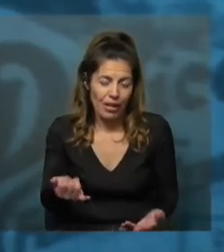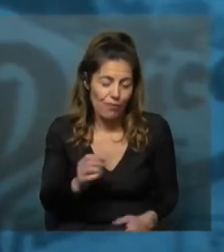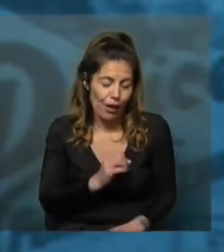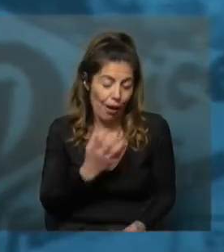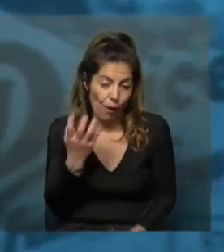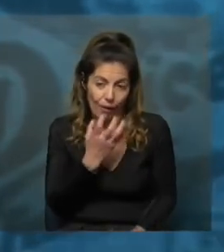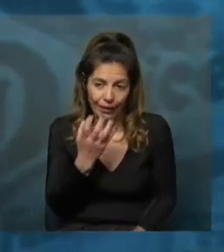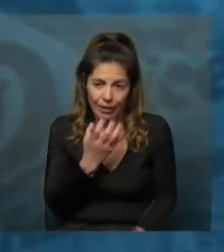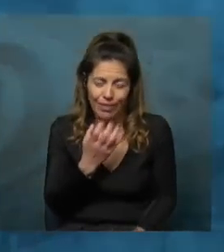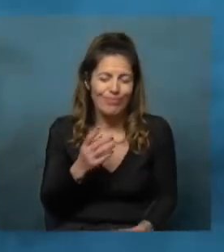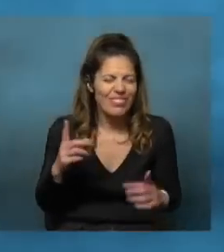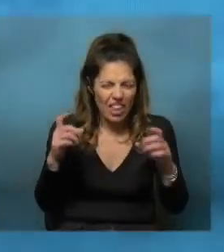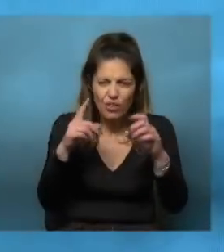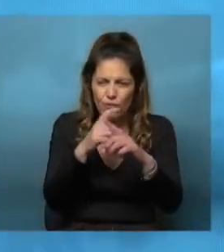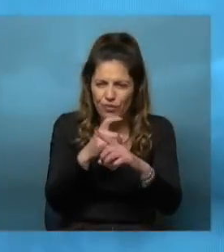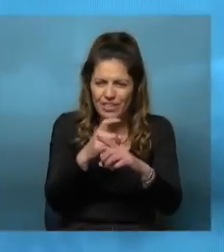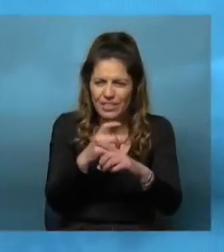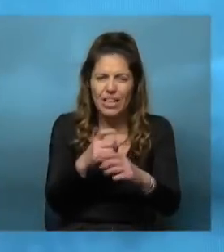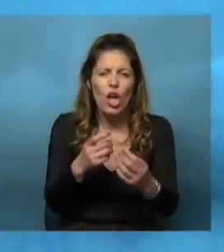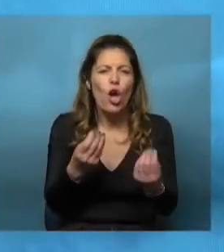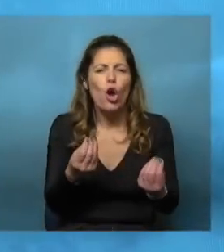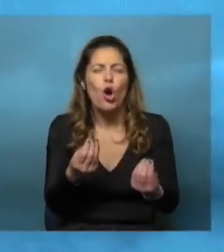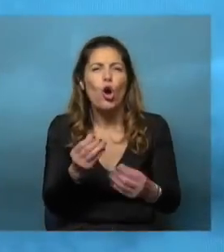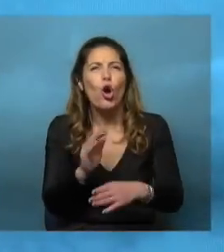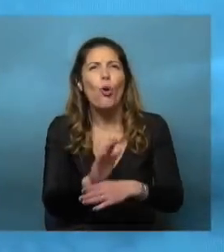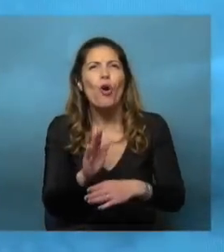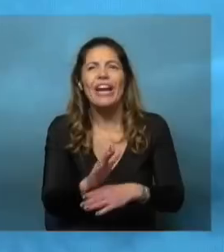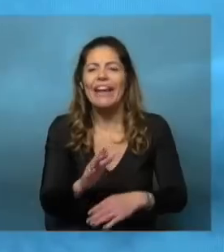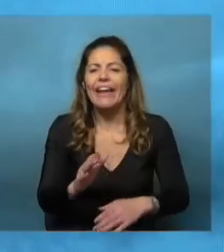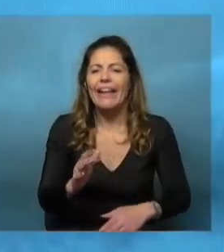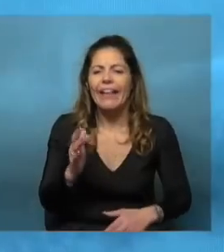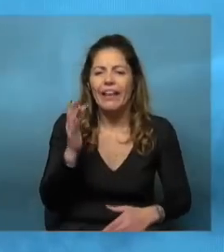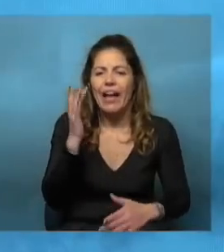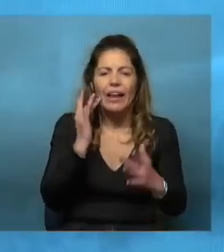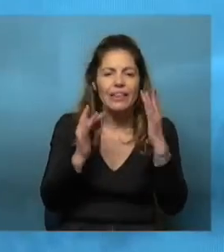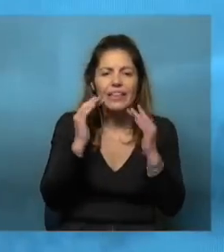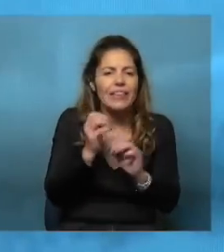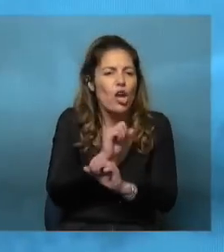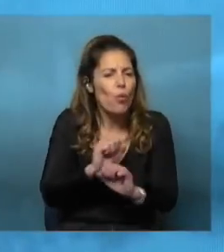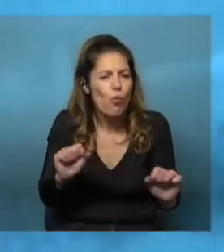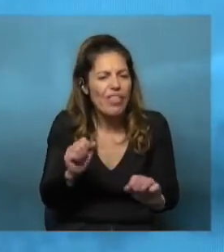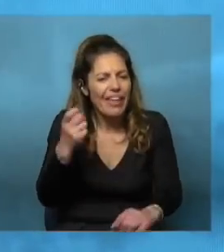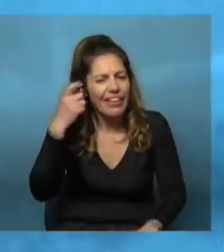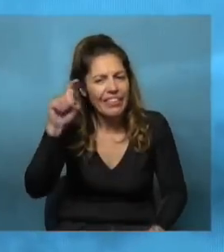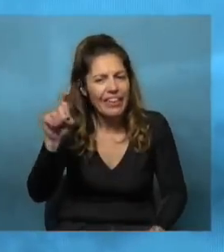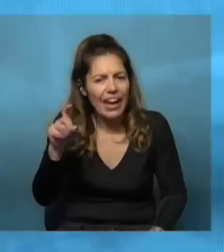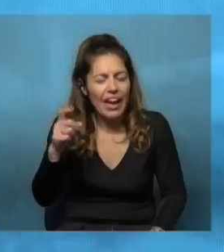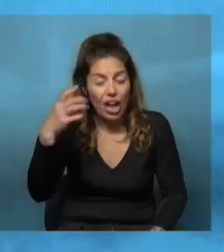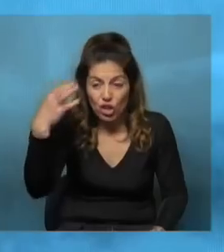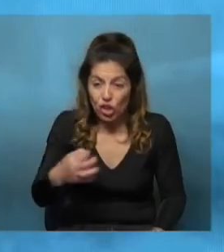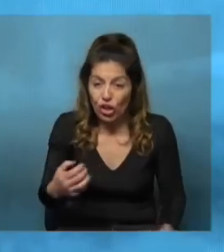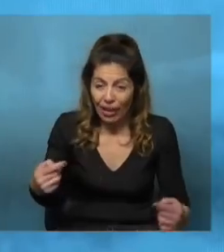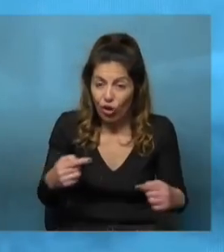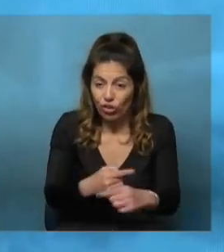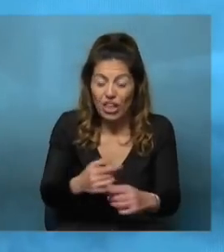y es difícil es como que el artista no puede tener idea no puede y yo creo que no que al contrario el artista